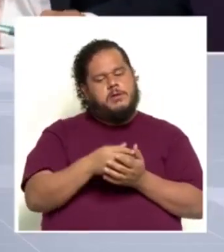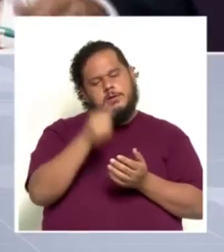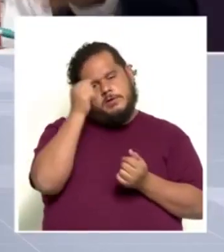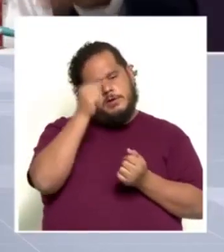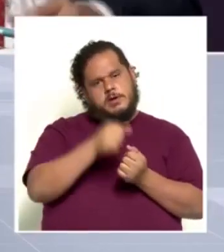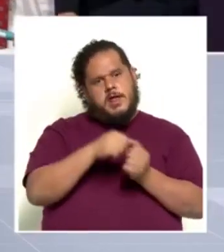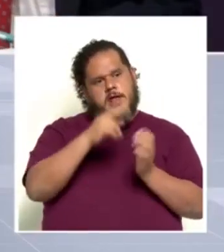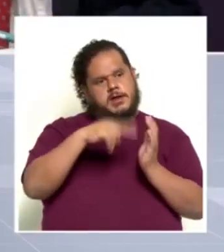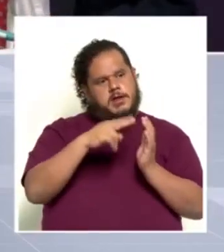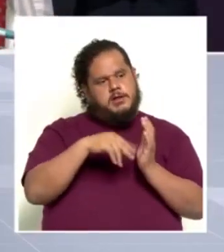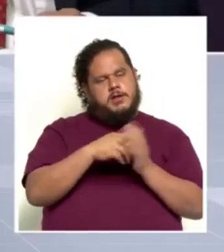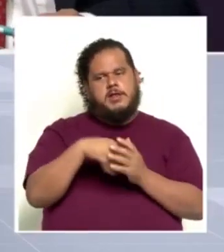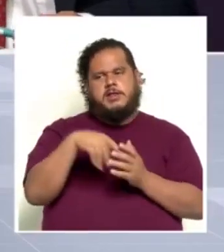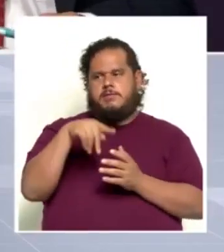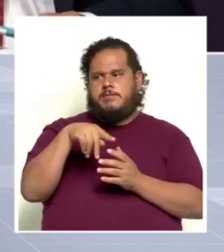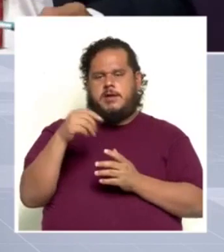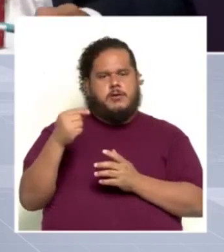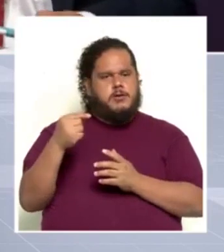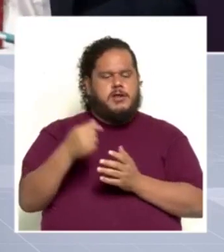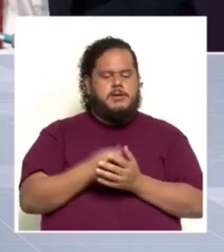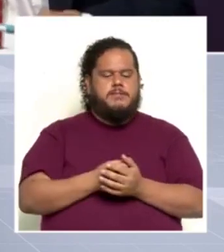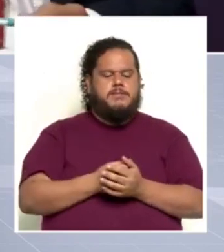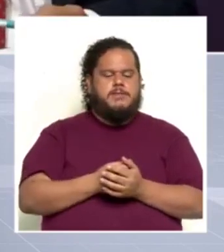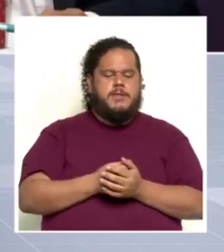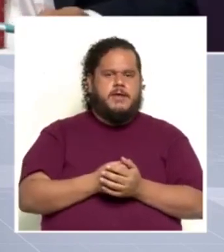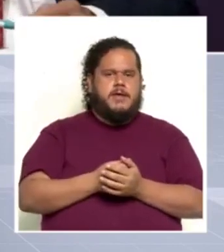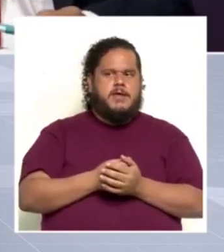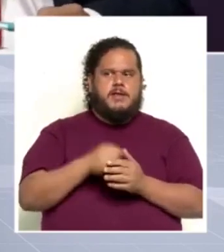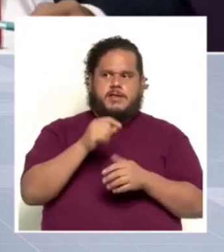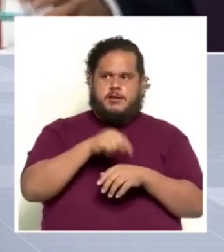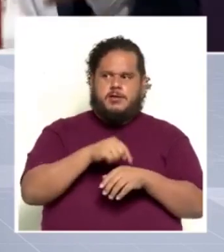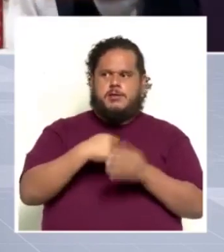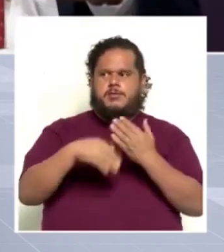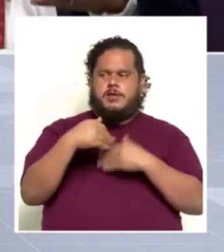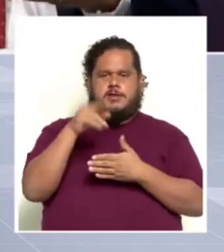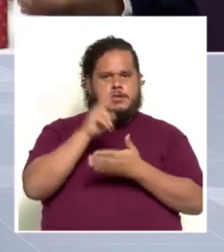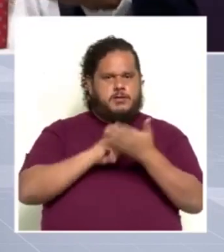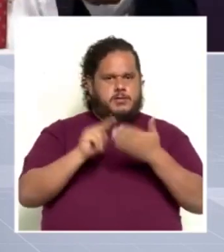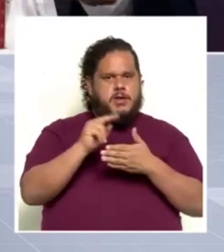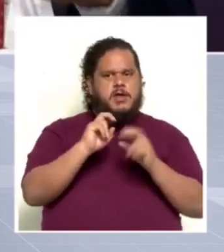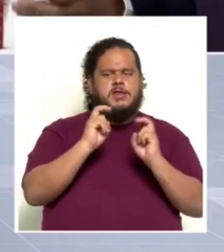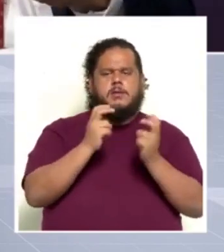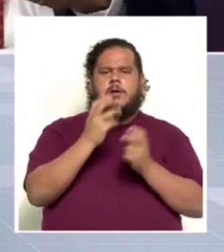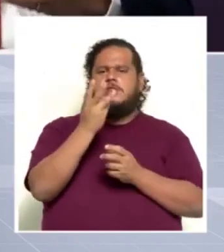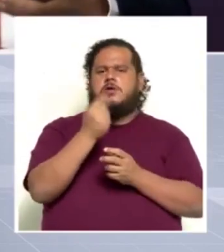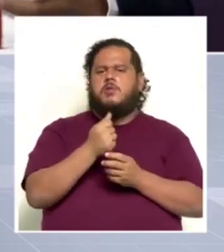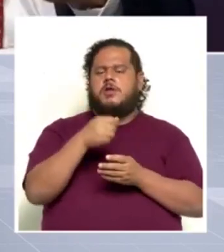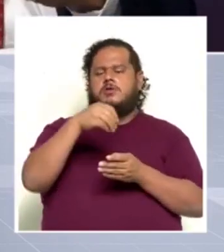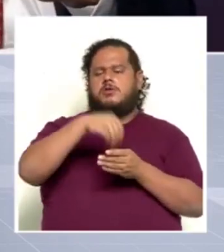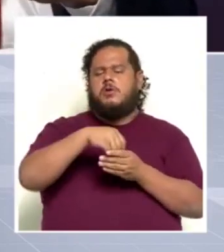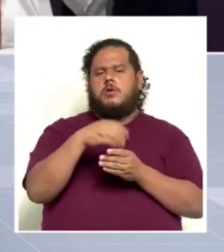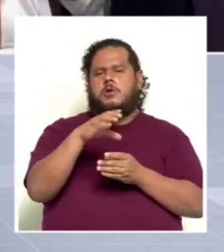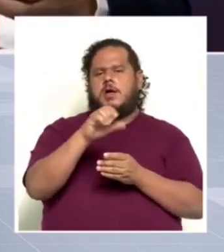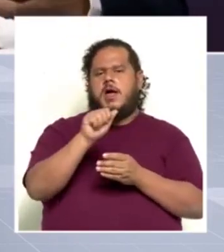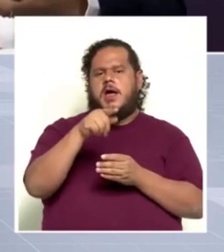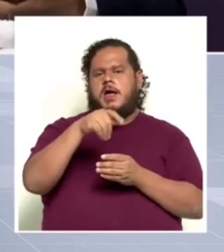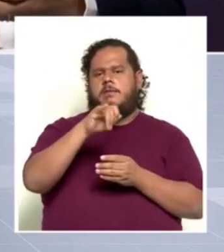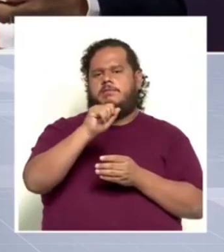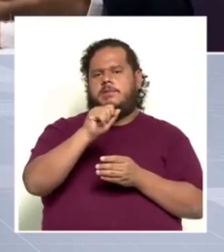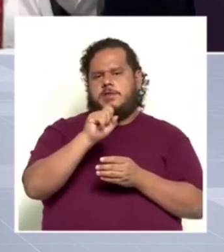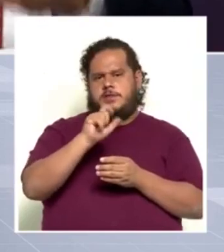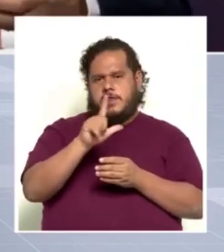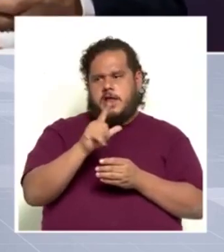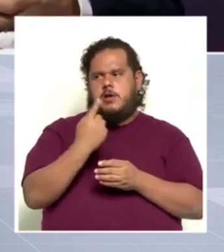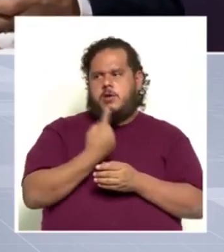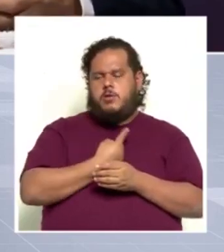las lecturas de Pierre Bourdieu de la época de la universidad, tema de cuánto capital uno arriesga